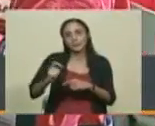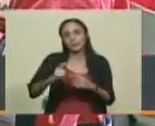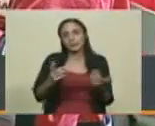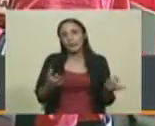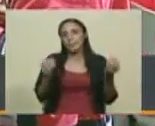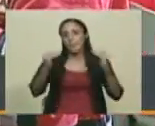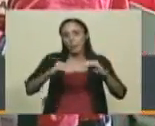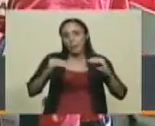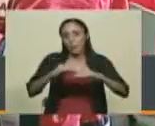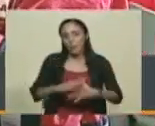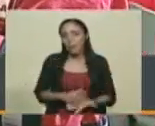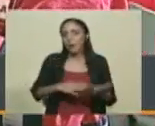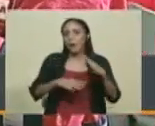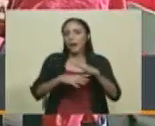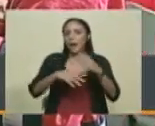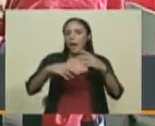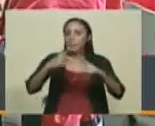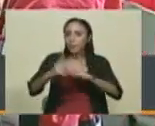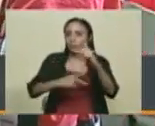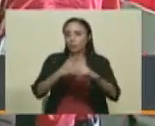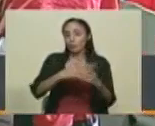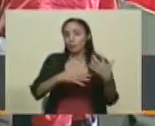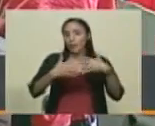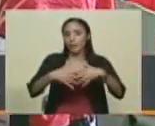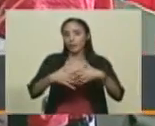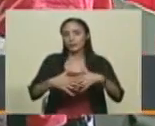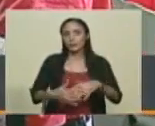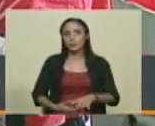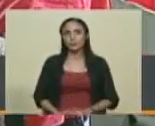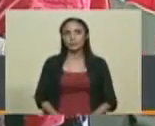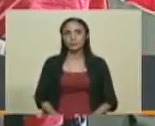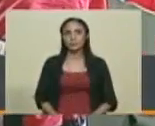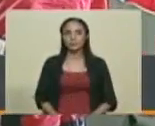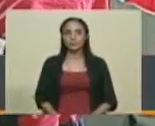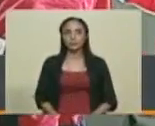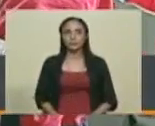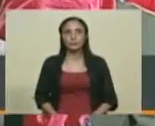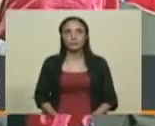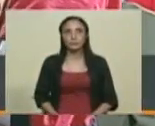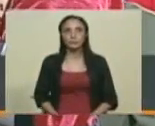de valor de nuestra industria. Ahora, presidente,